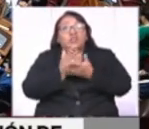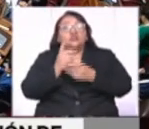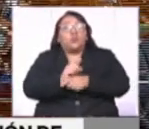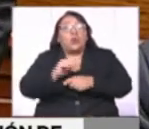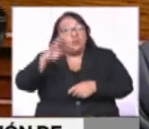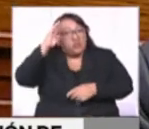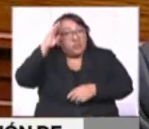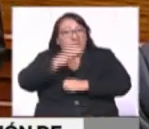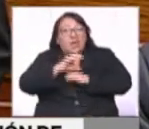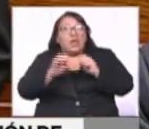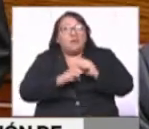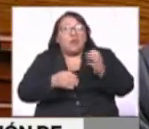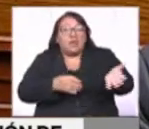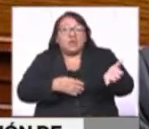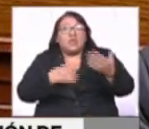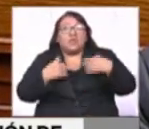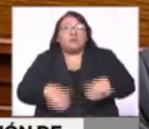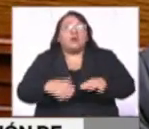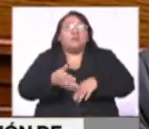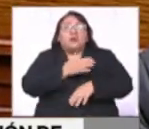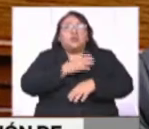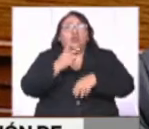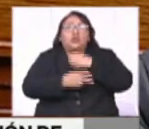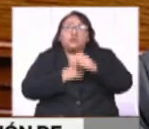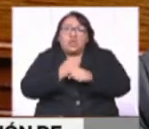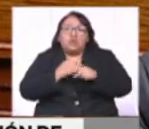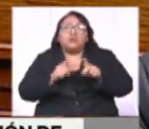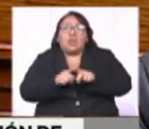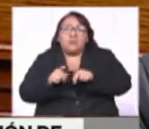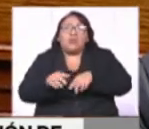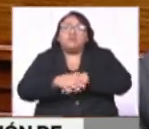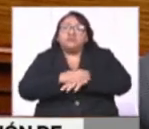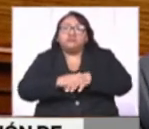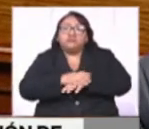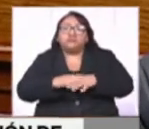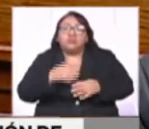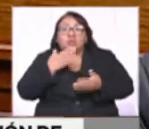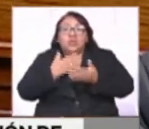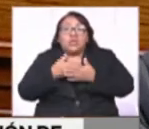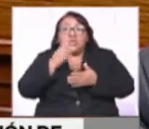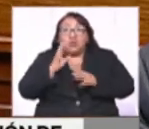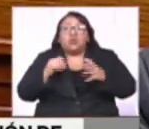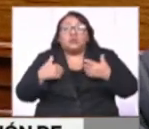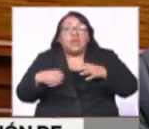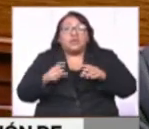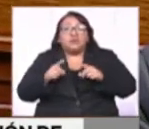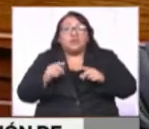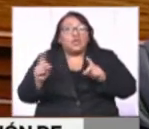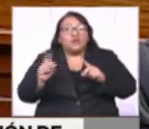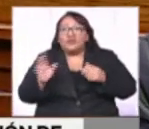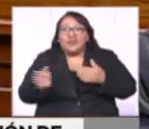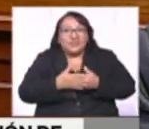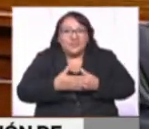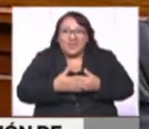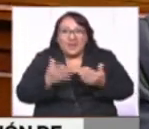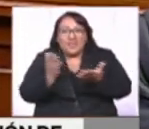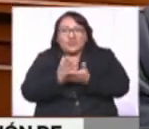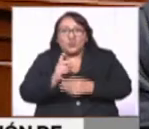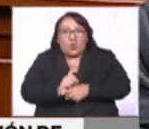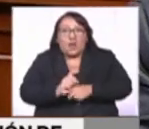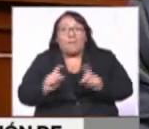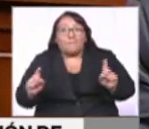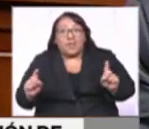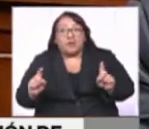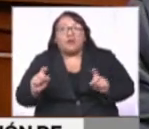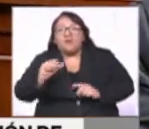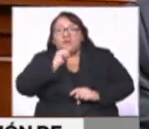de Cajamarca, que hace más de 2 años venimos gestionando. A Dios gracias hemos logrado que no se cierre la escuela. Sin